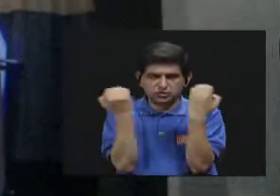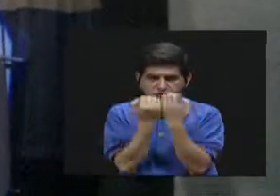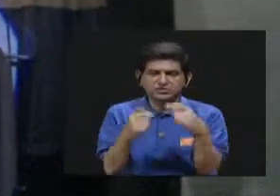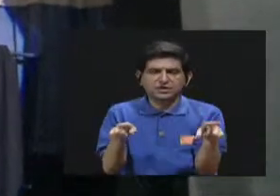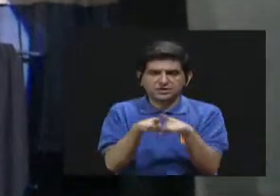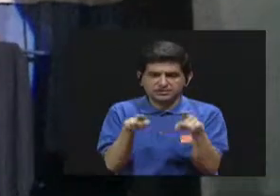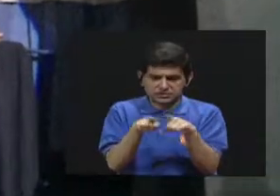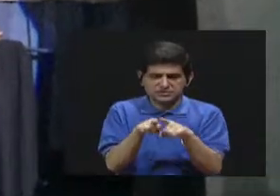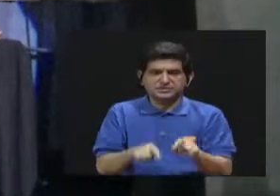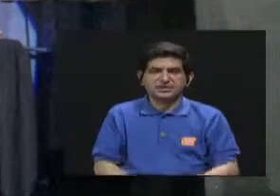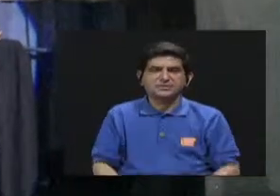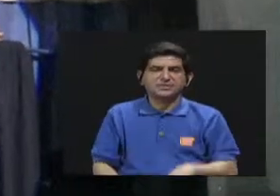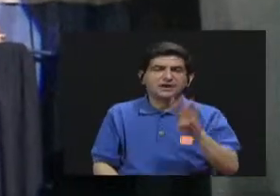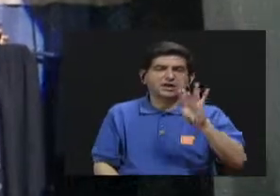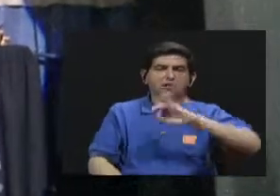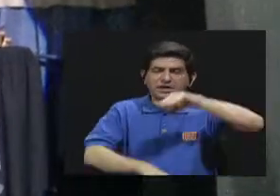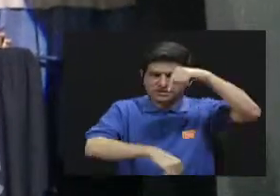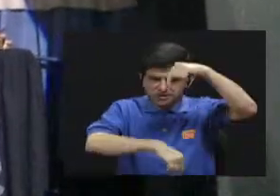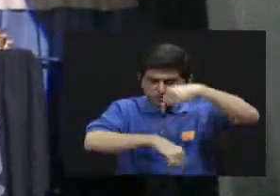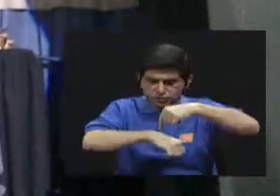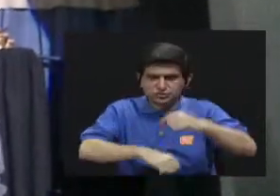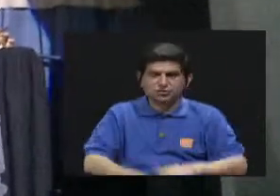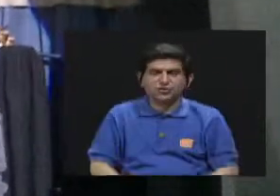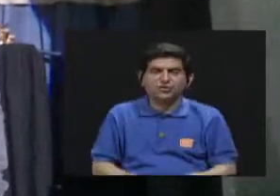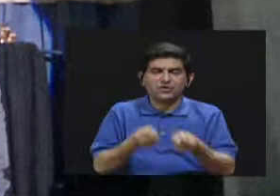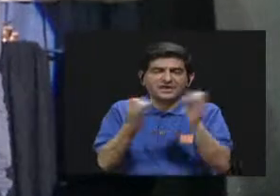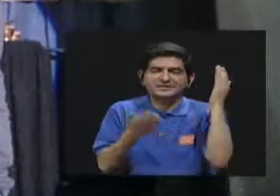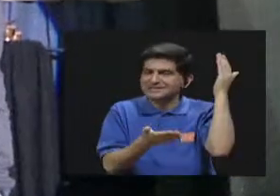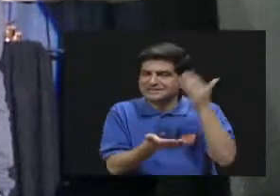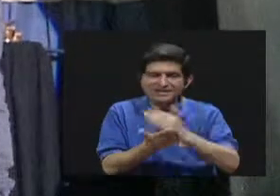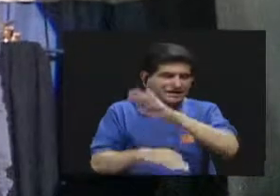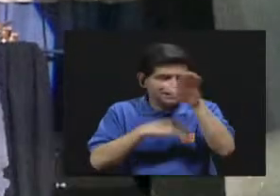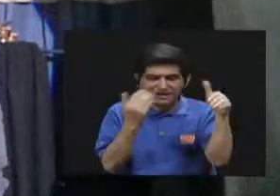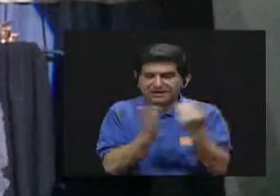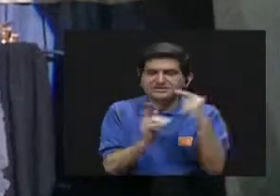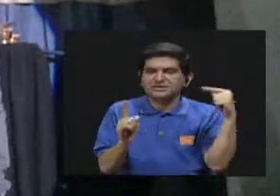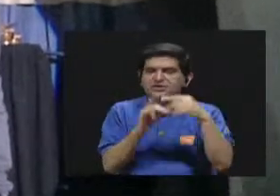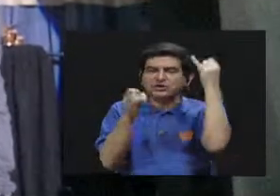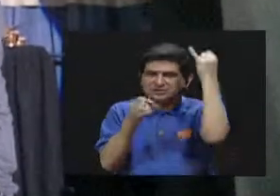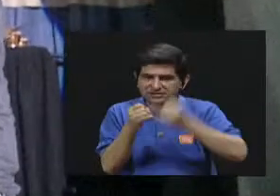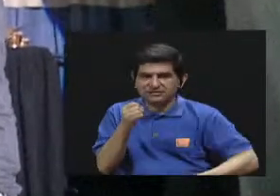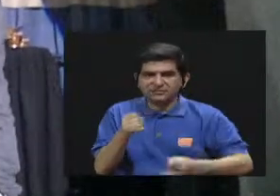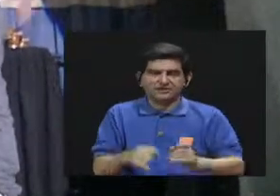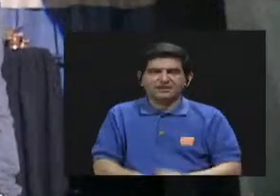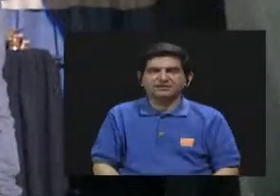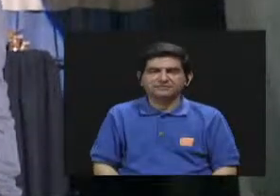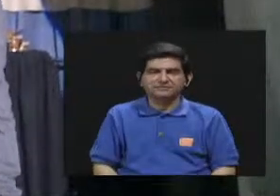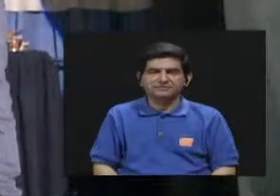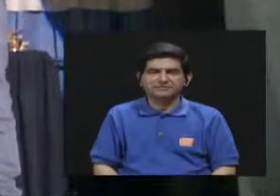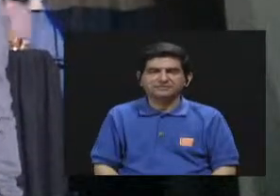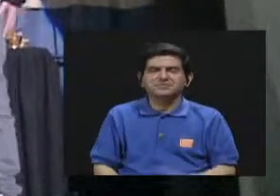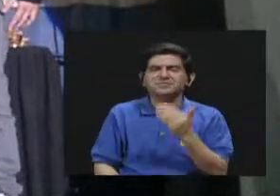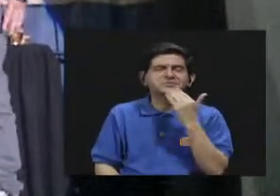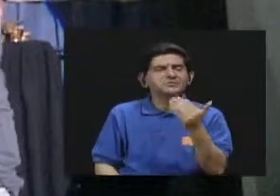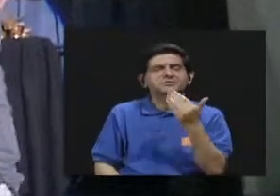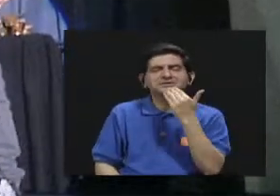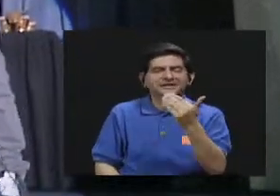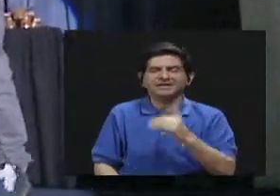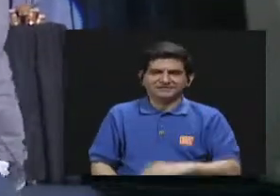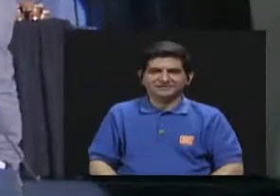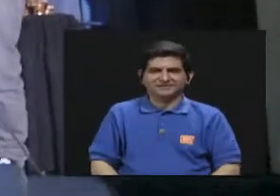que estuvieron 48 horas sin descansar todos hasta el final y muchas